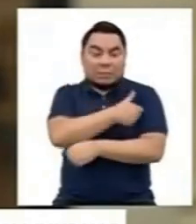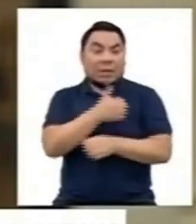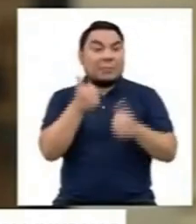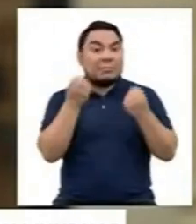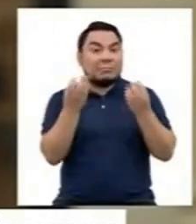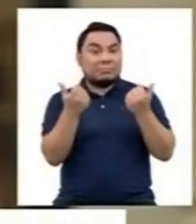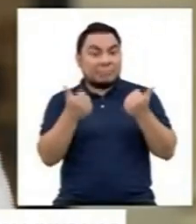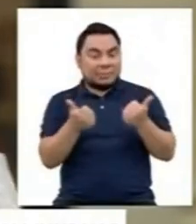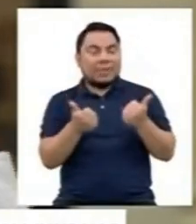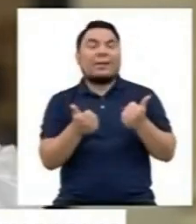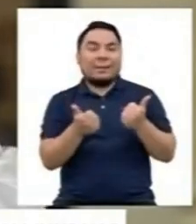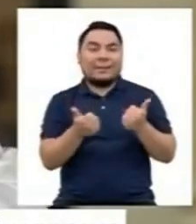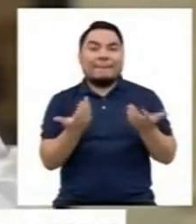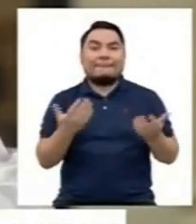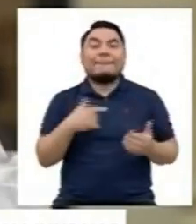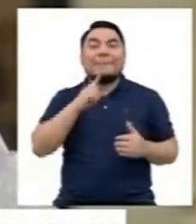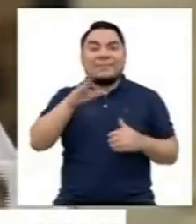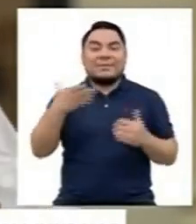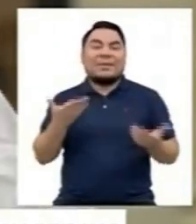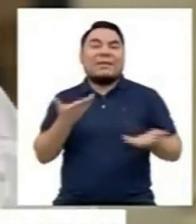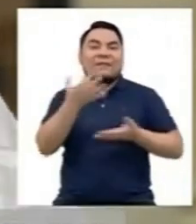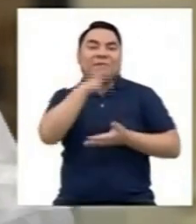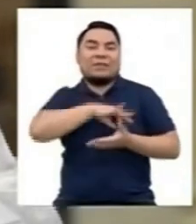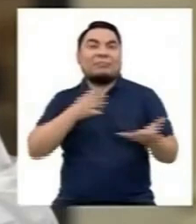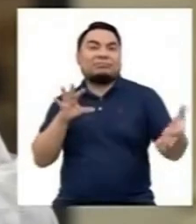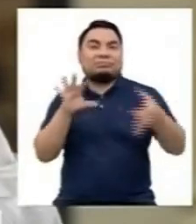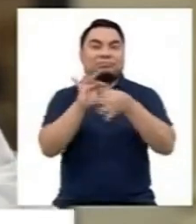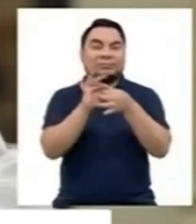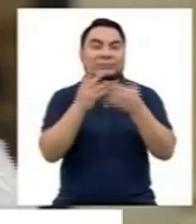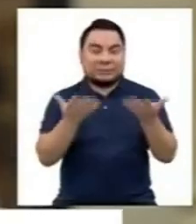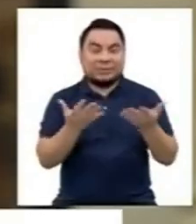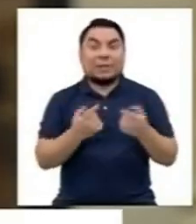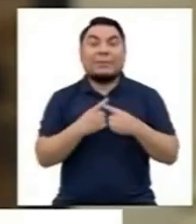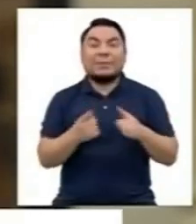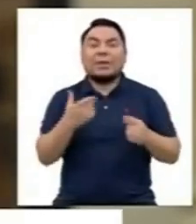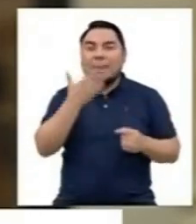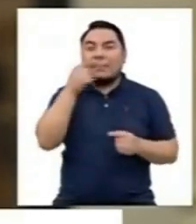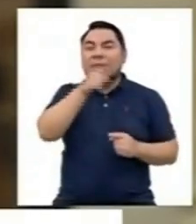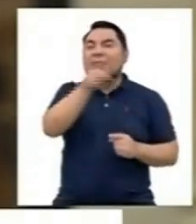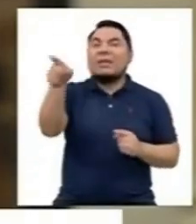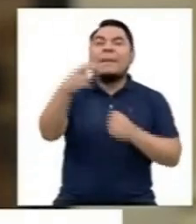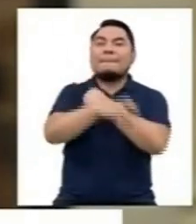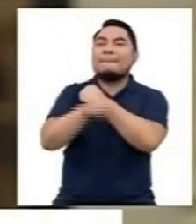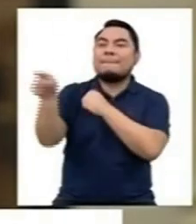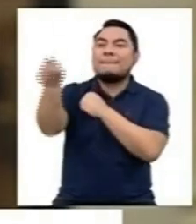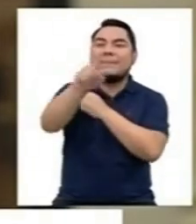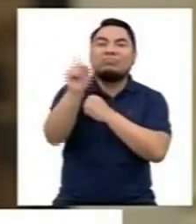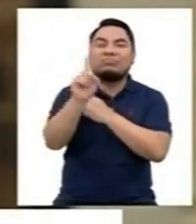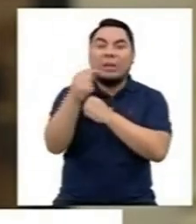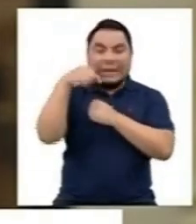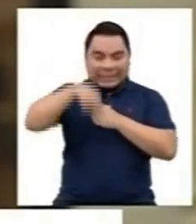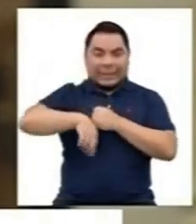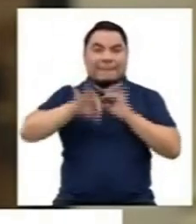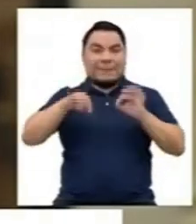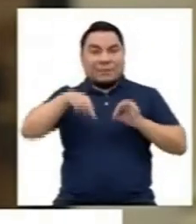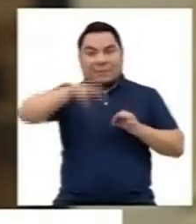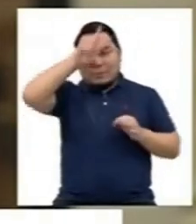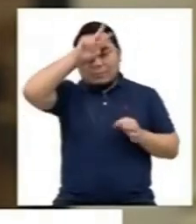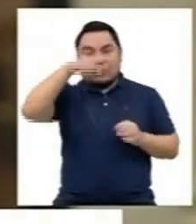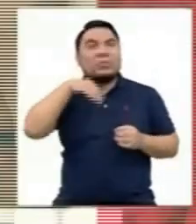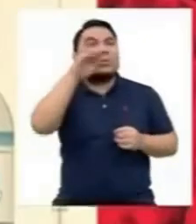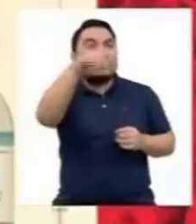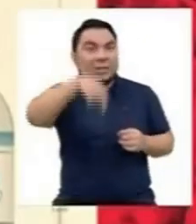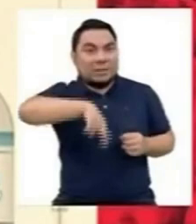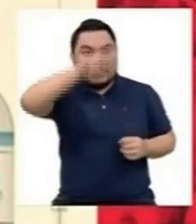Como se recuerda, Martín Vizcarra anunció que el gobierno peruano se encuentra en negociaciones para adquirir las dosis de la vacuna. Durante su conferencia de prensa el día de